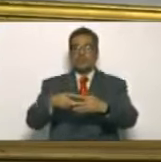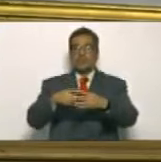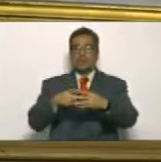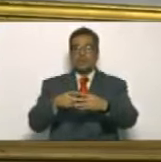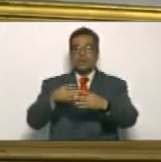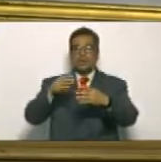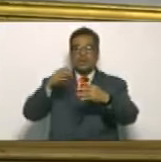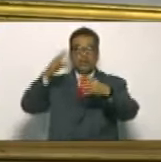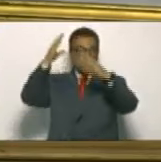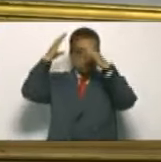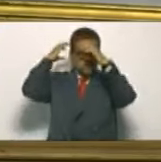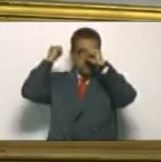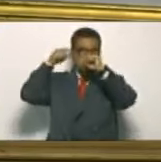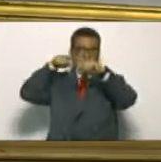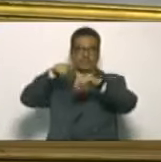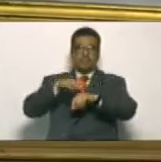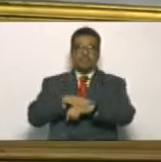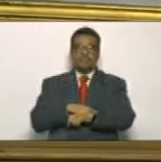embajada